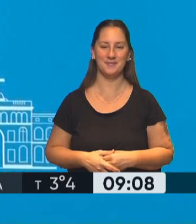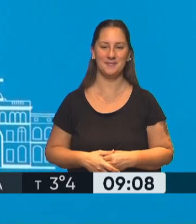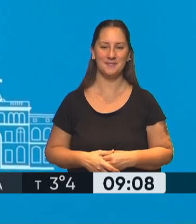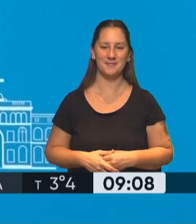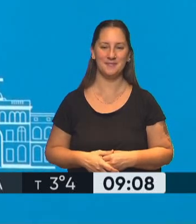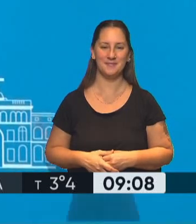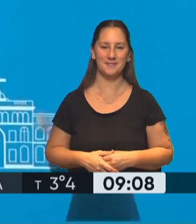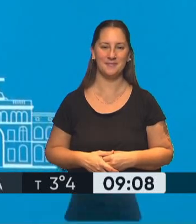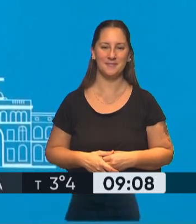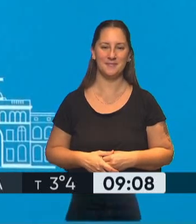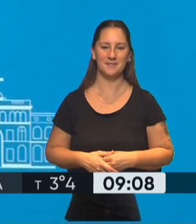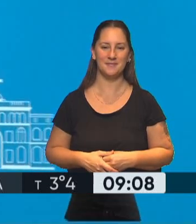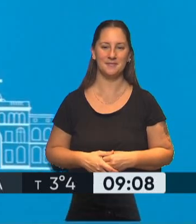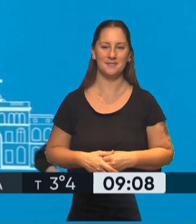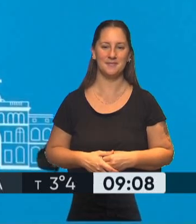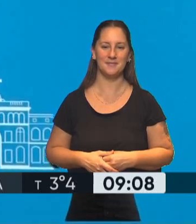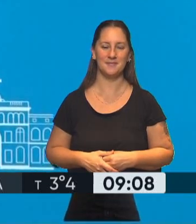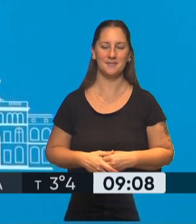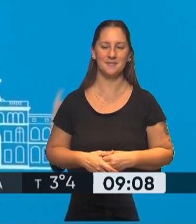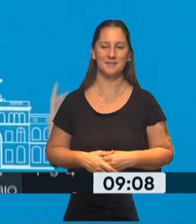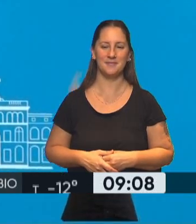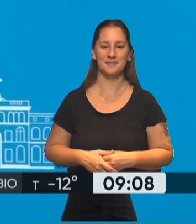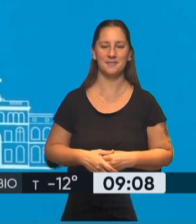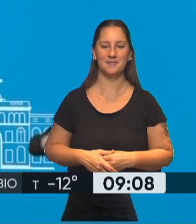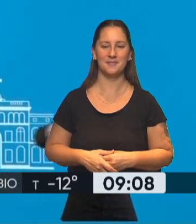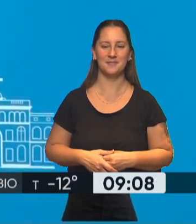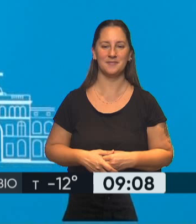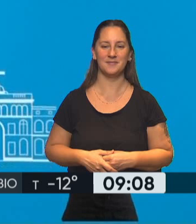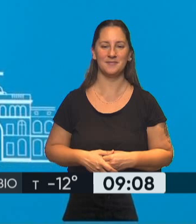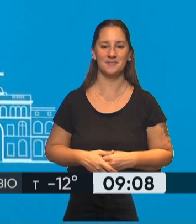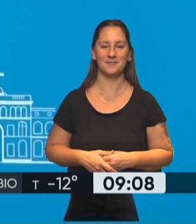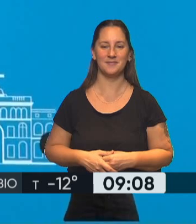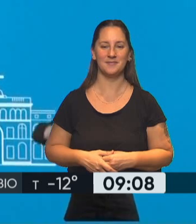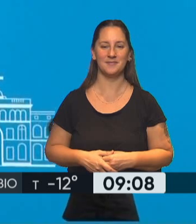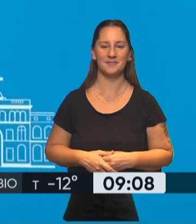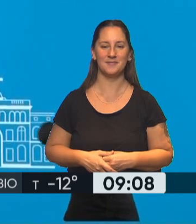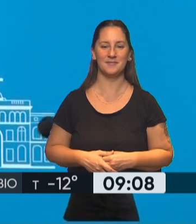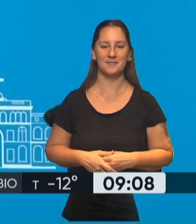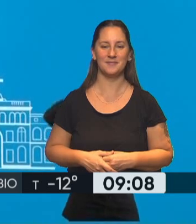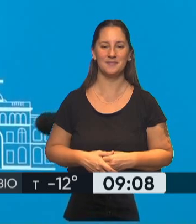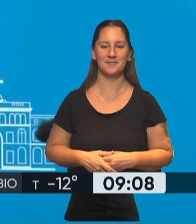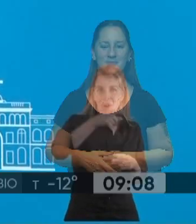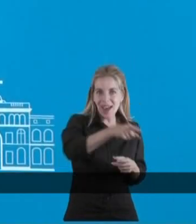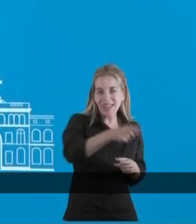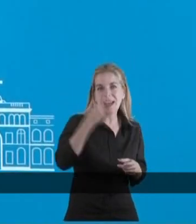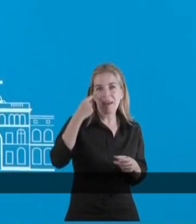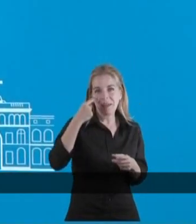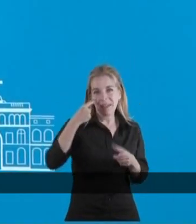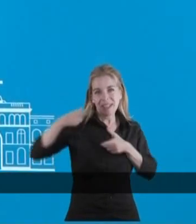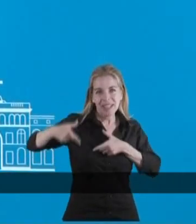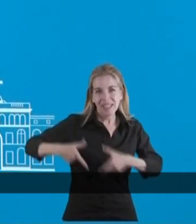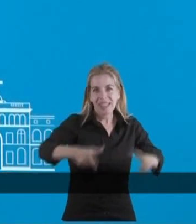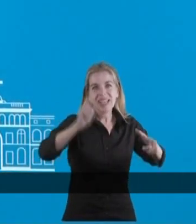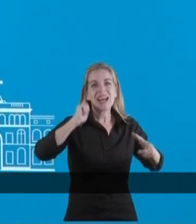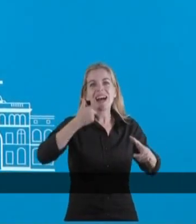Presidente a Vaca Muerta, a la puesta en marcha del gasoducto Néstor Kirchner, que como ustedes saben es tal vez la